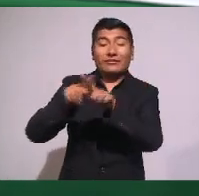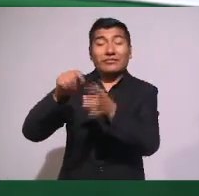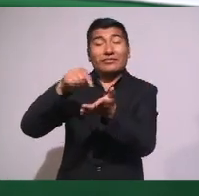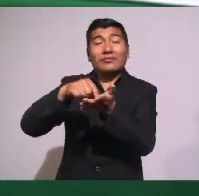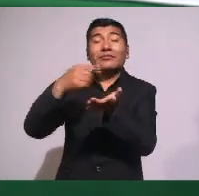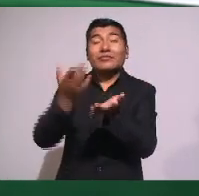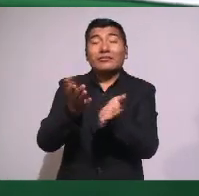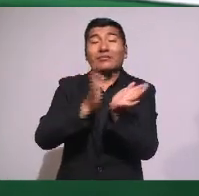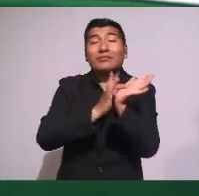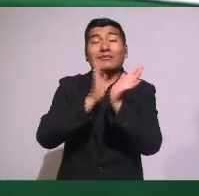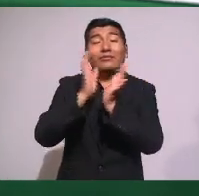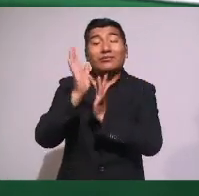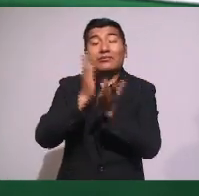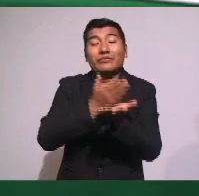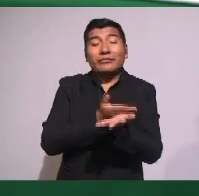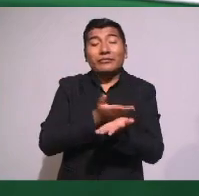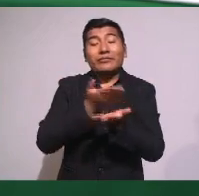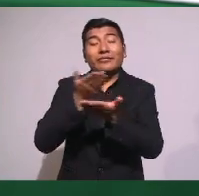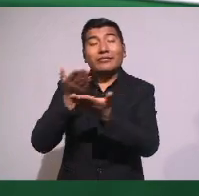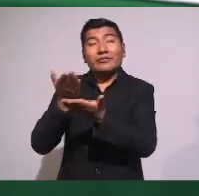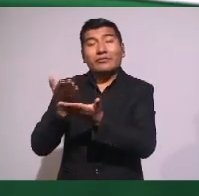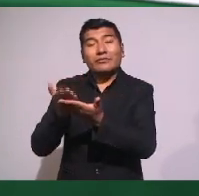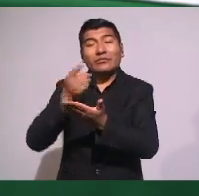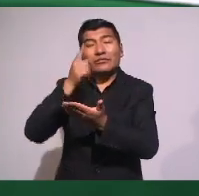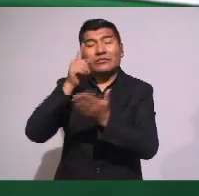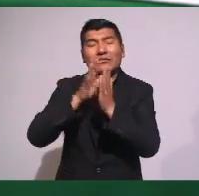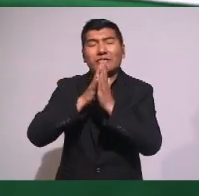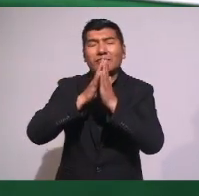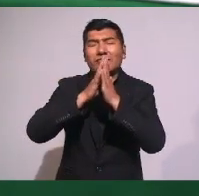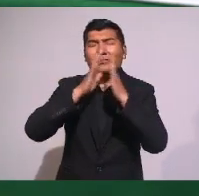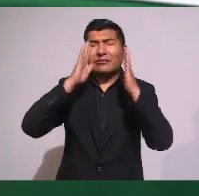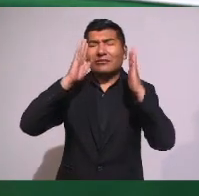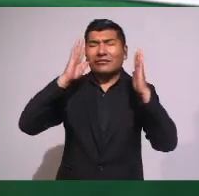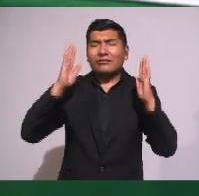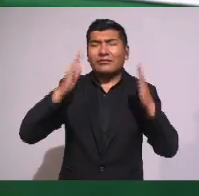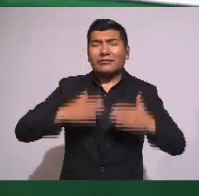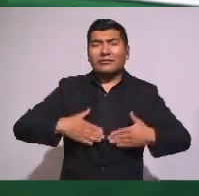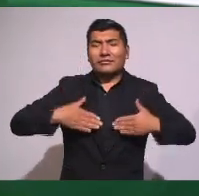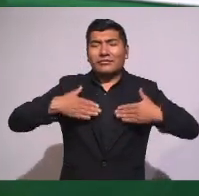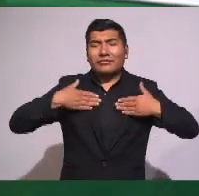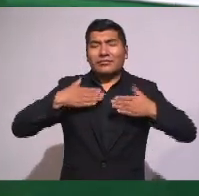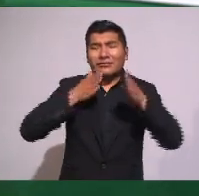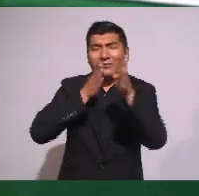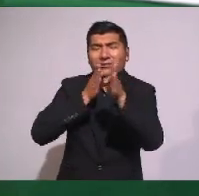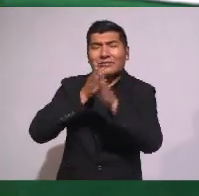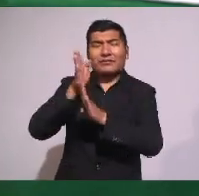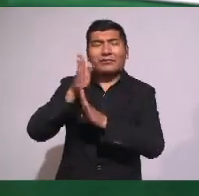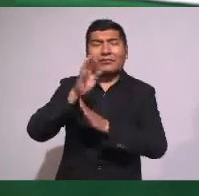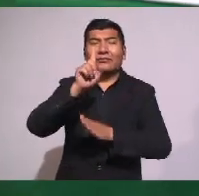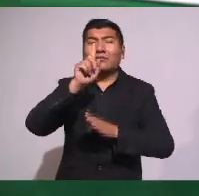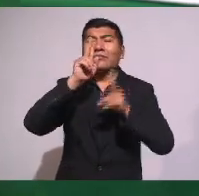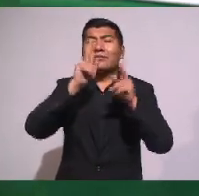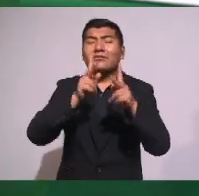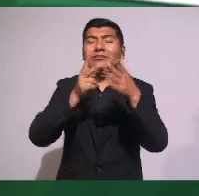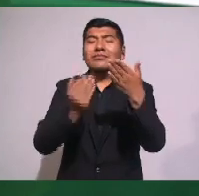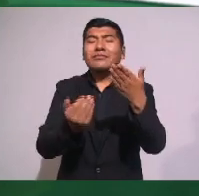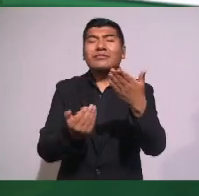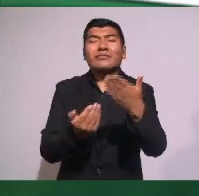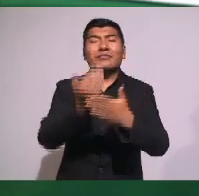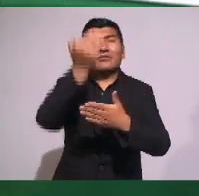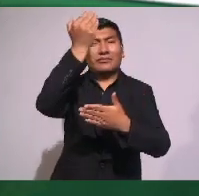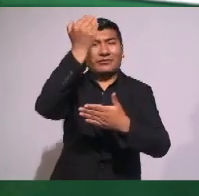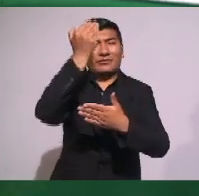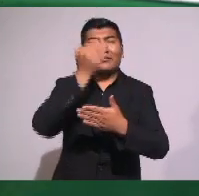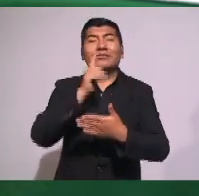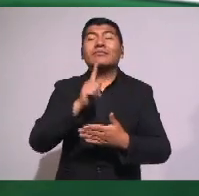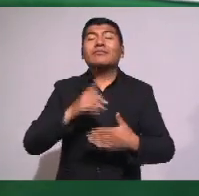llega Jesús proponiendo un alto ideal de vida moral, una persona nueva,